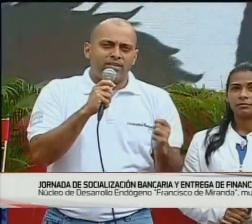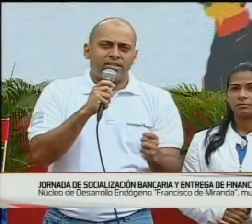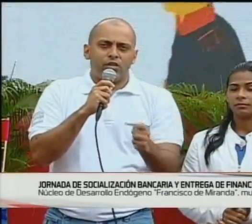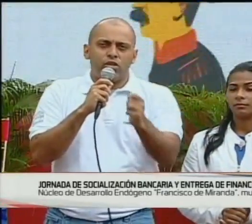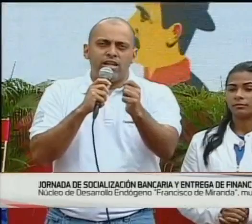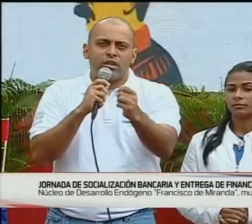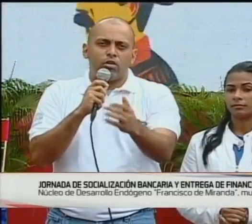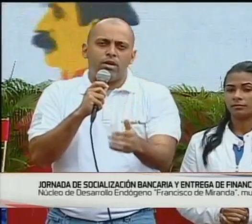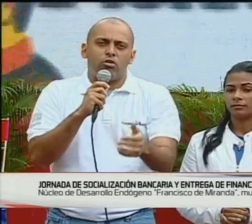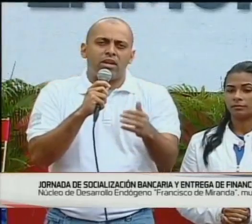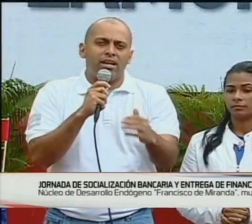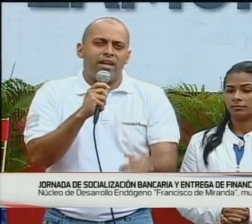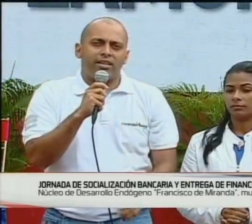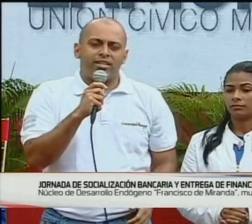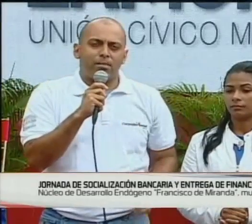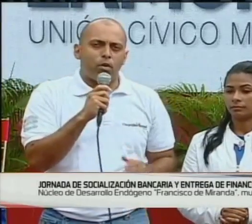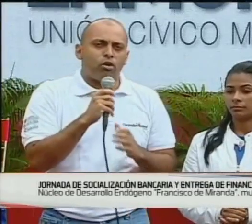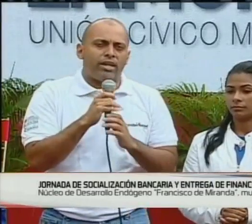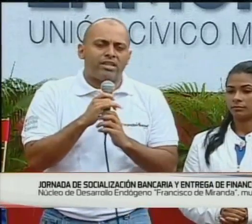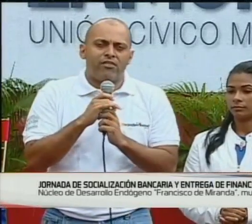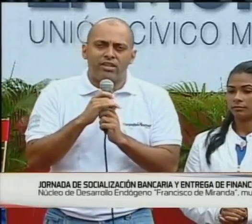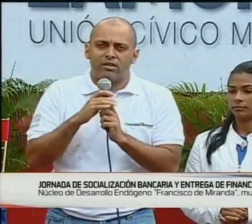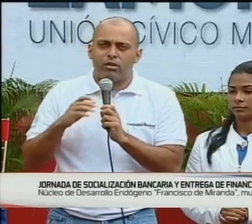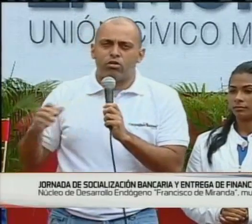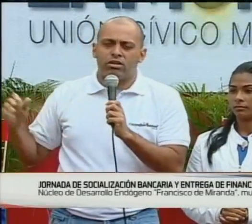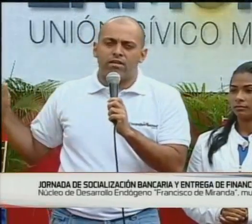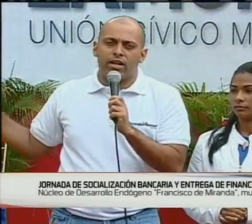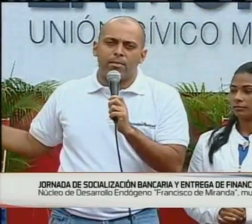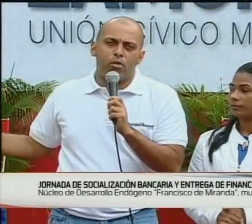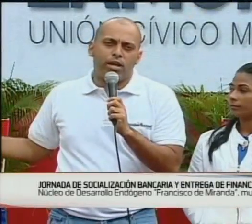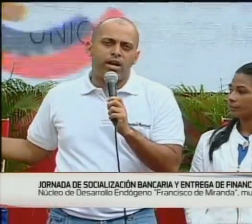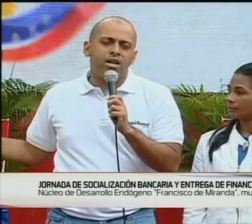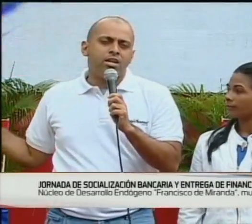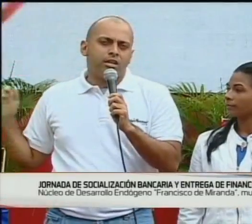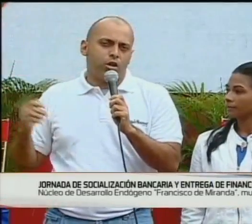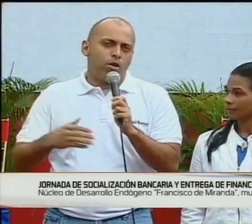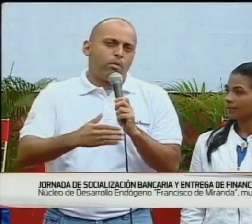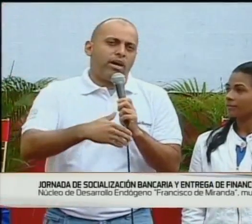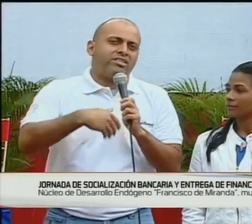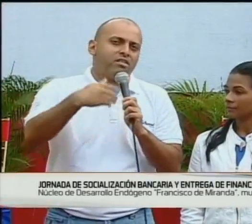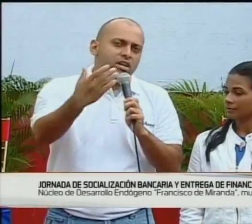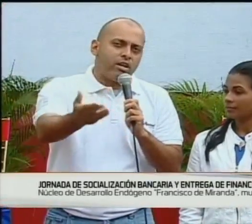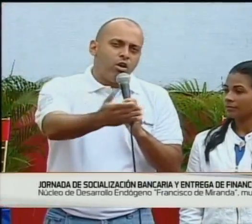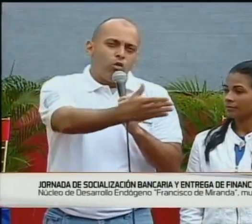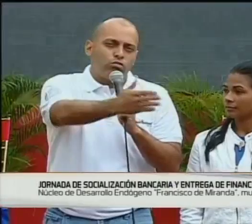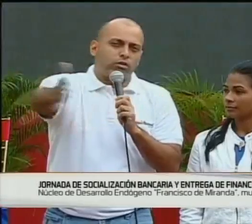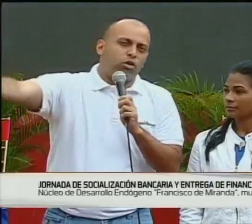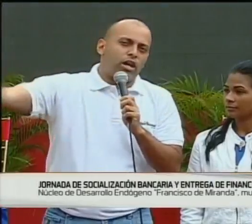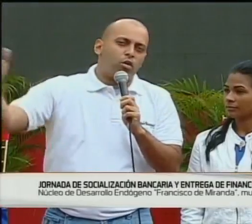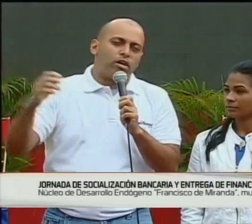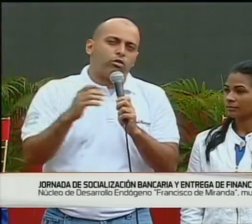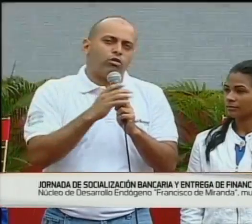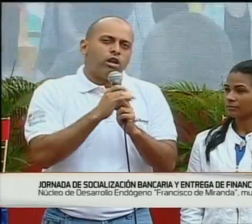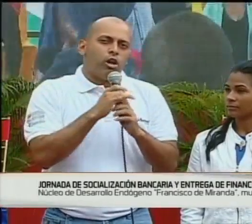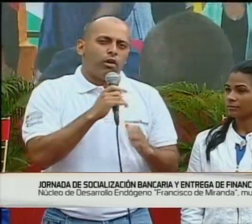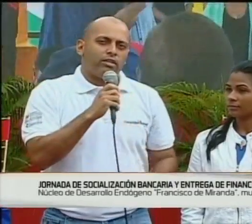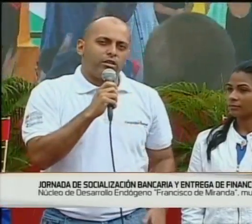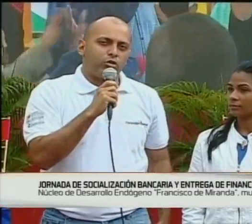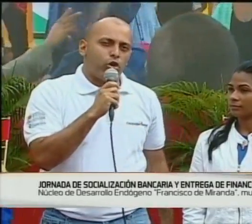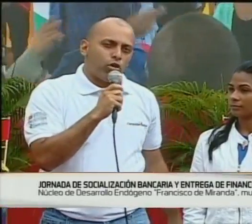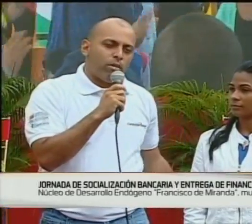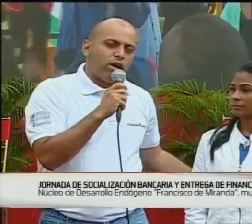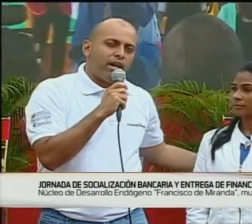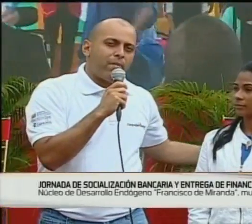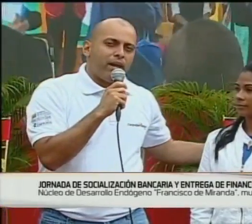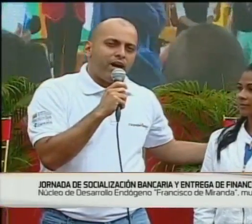También presentando una idea se convirtió en realidad hace poco gracias al financiamiento de nuestra banca pública y hoy puede exhibir junto a toda la juventud lo que ha